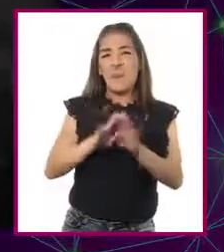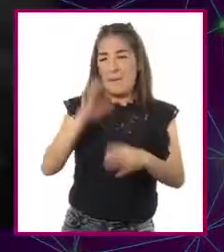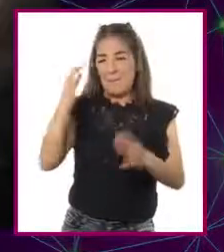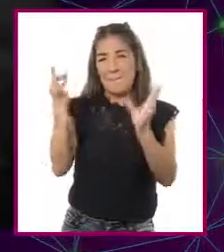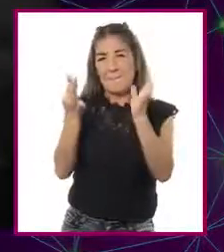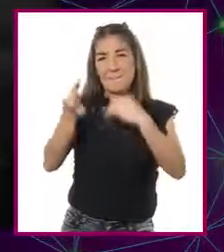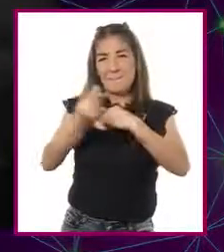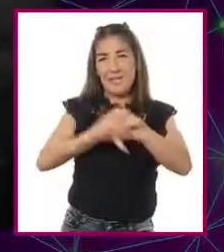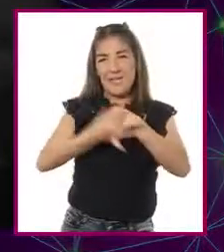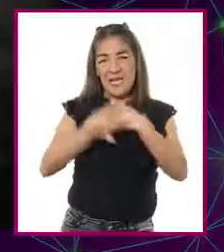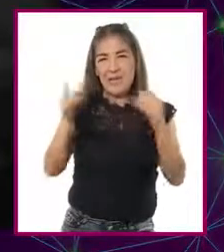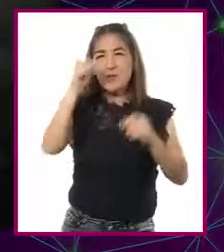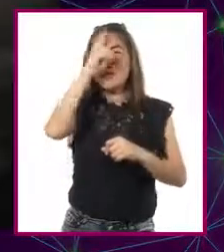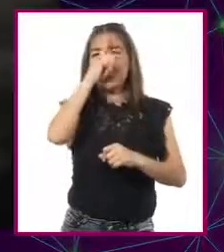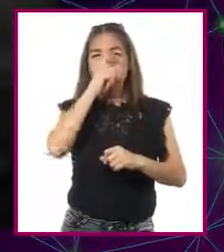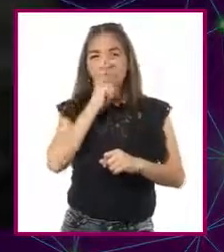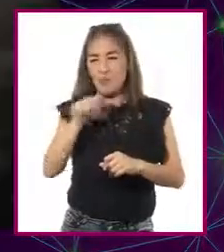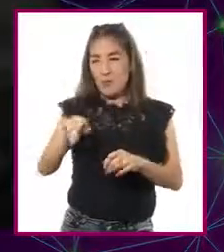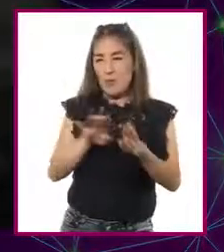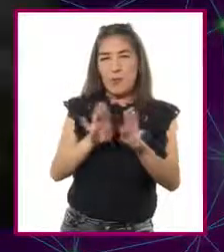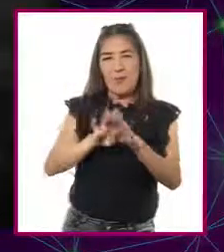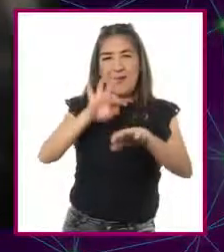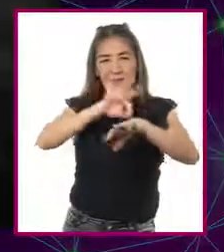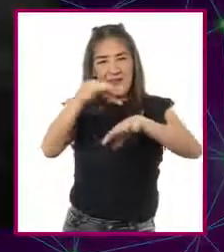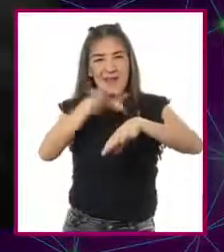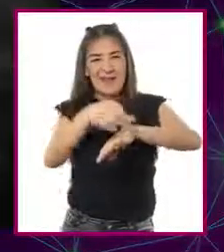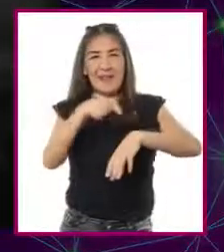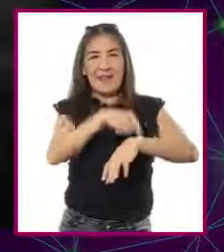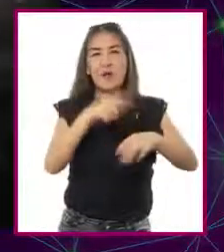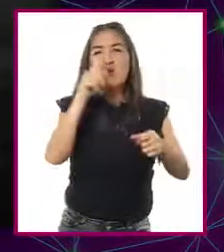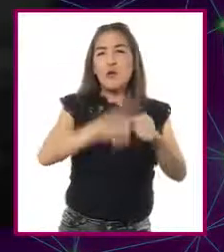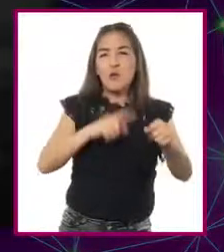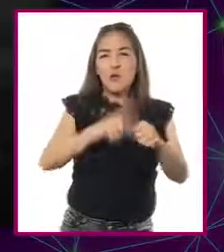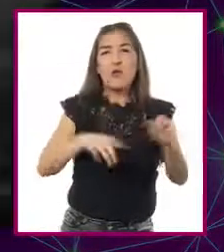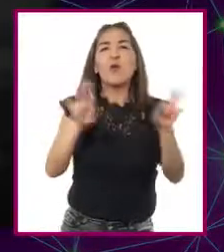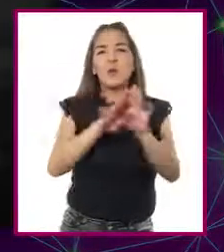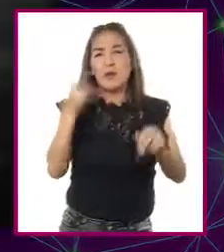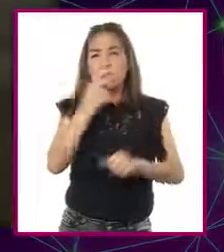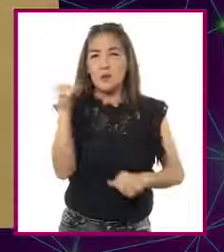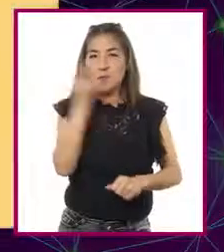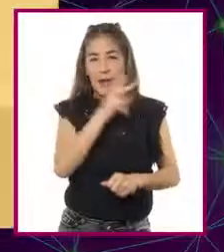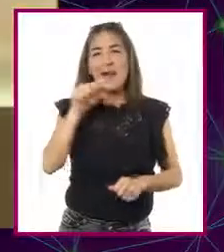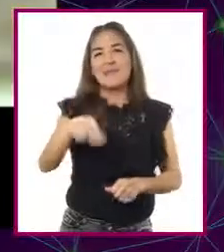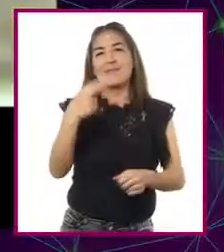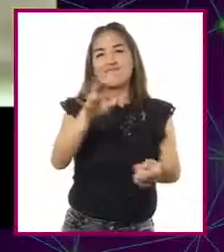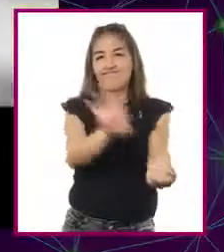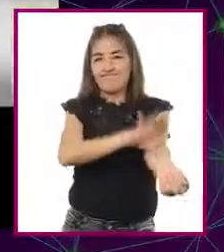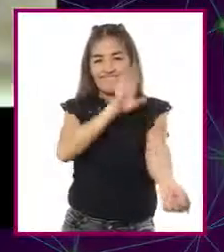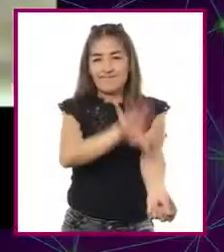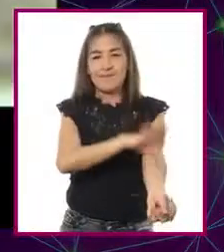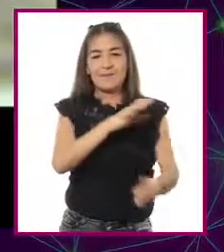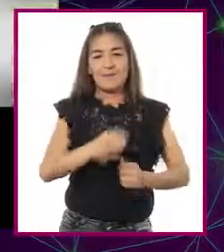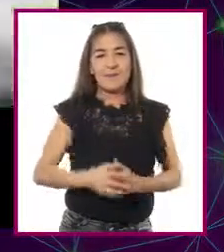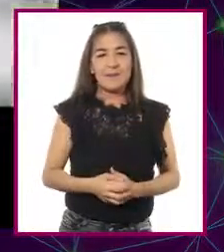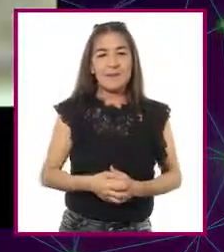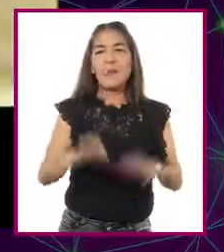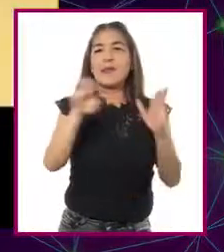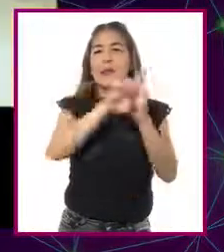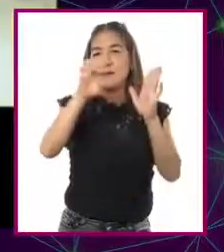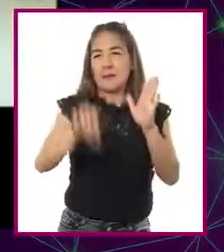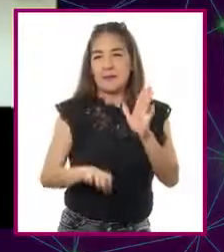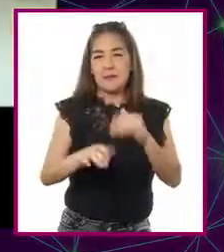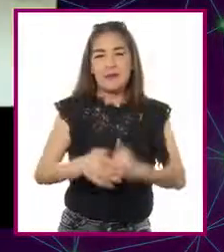metales, la combustión es una reacción que además de un combustible y oxígeno requiere de energía. Por